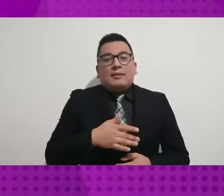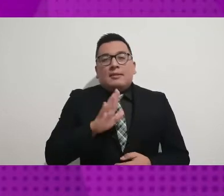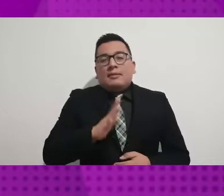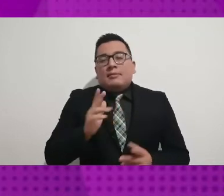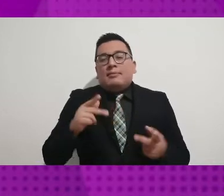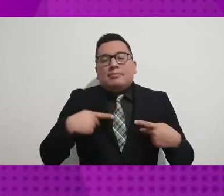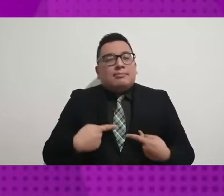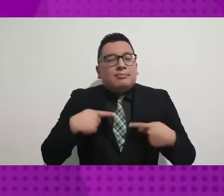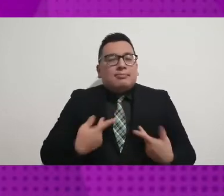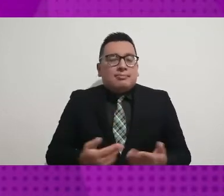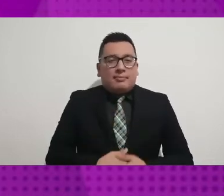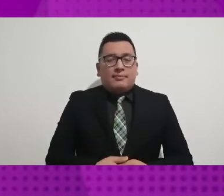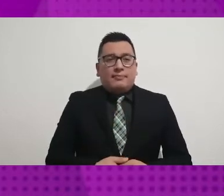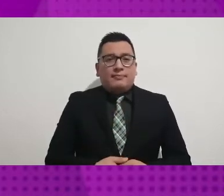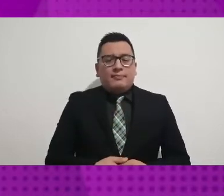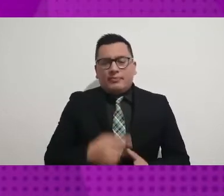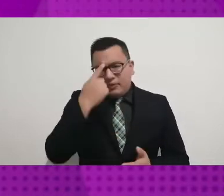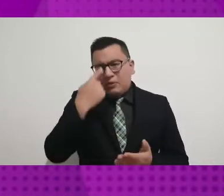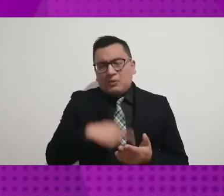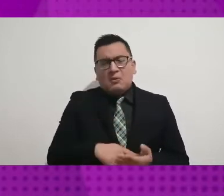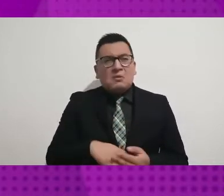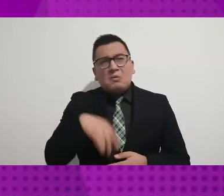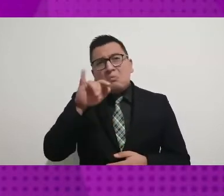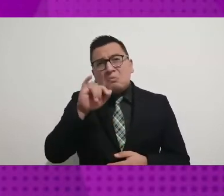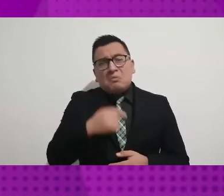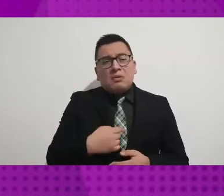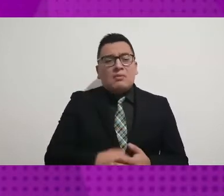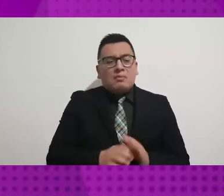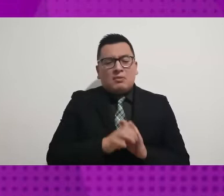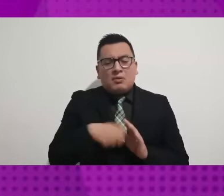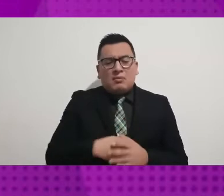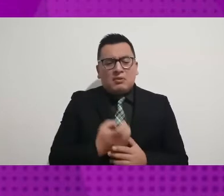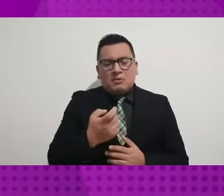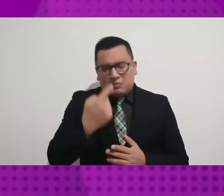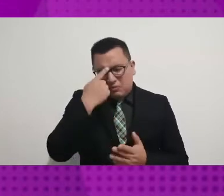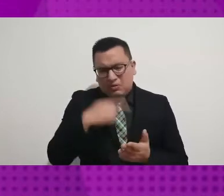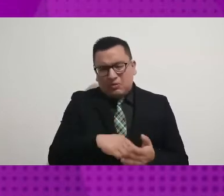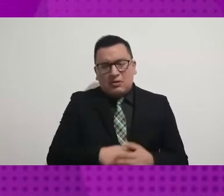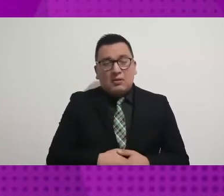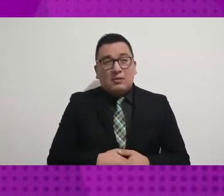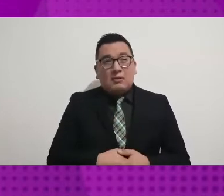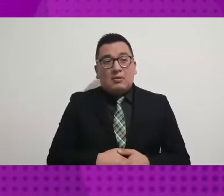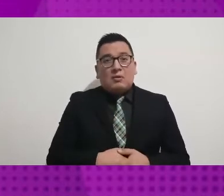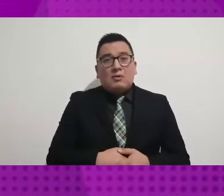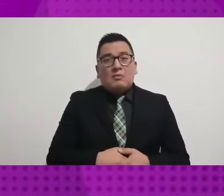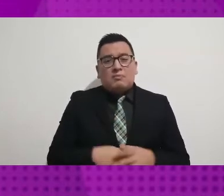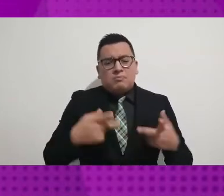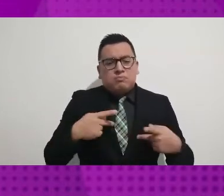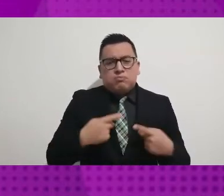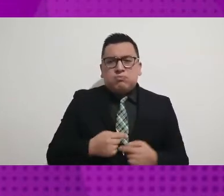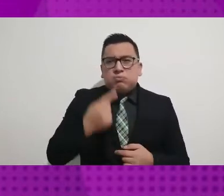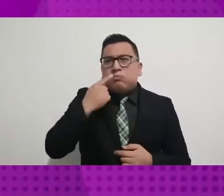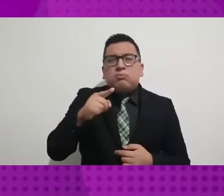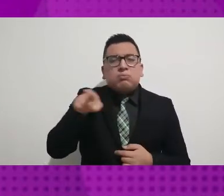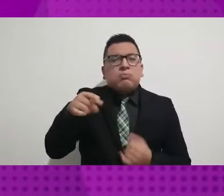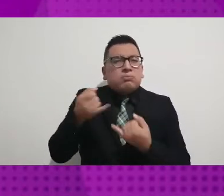palidecen ante ese tipo de defectos. Yo creo que sí, yo un poco refiriéndome a la primera parte, creo que sí se vuelven una